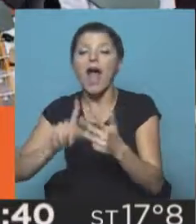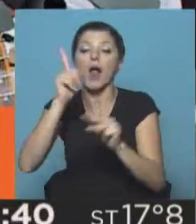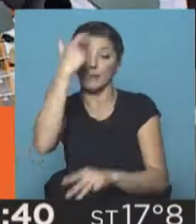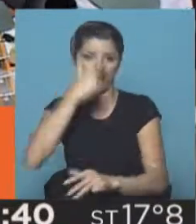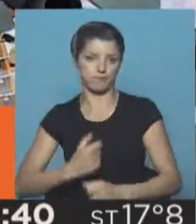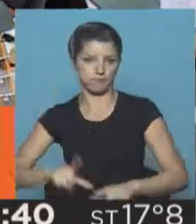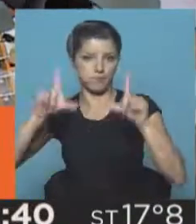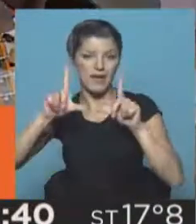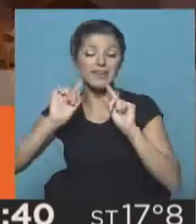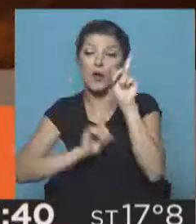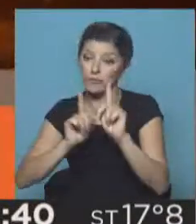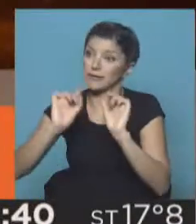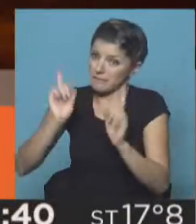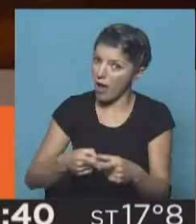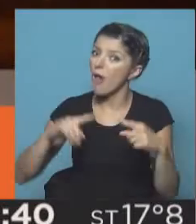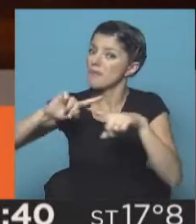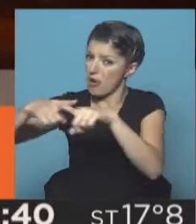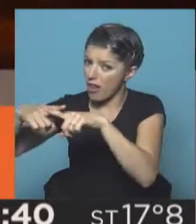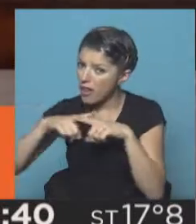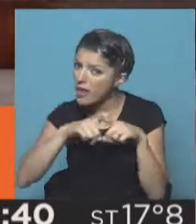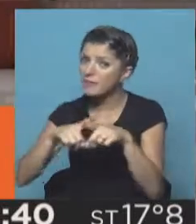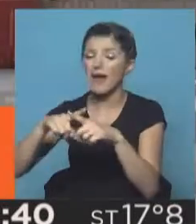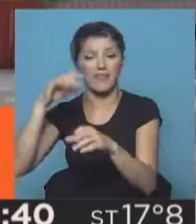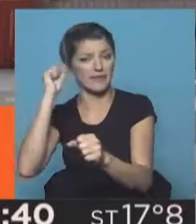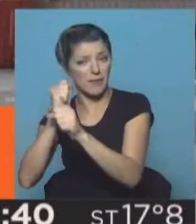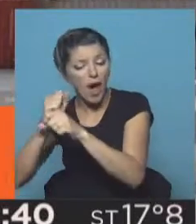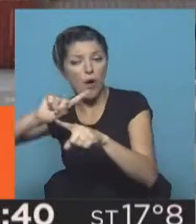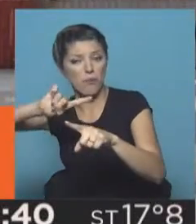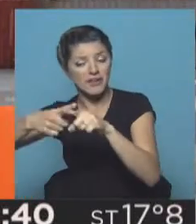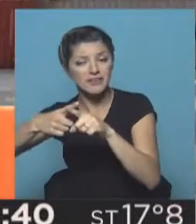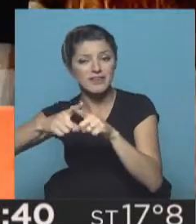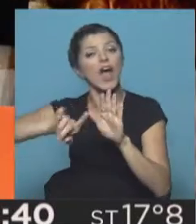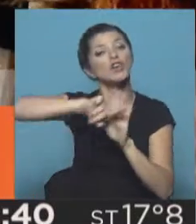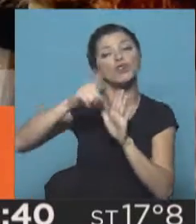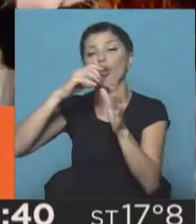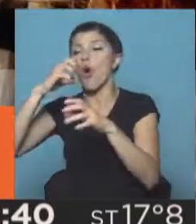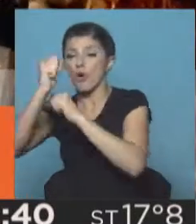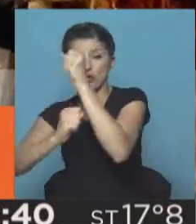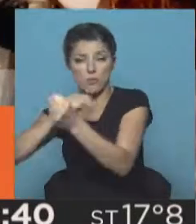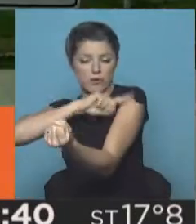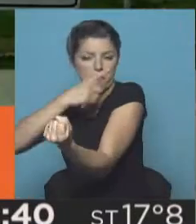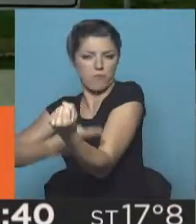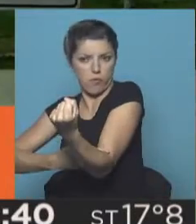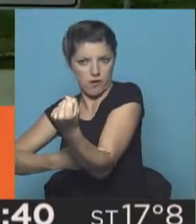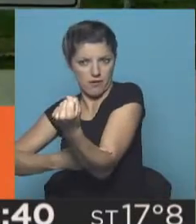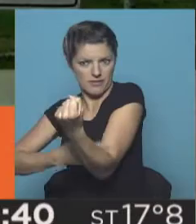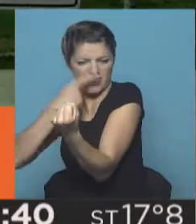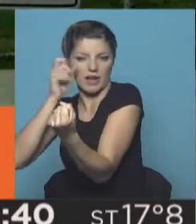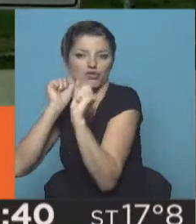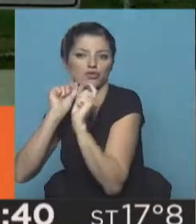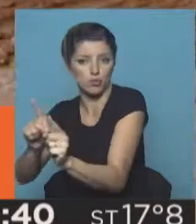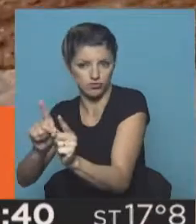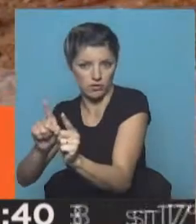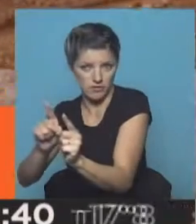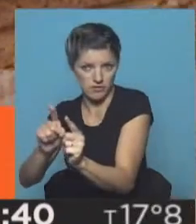casos, los problemas de gestión y, por otro, los intereses permanentes de los grandes grupos económicos y transnacionales, la erosión a la